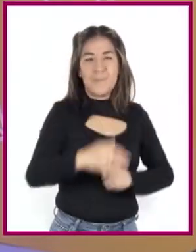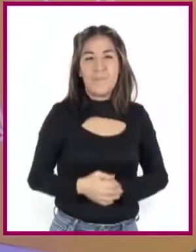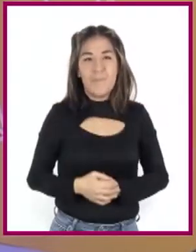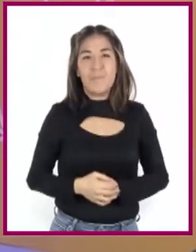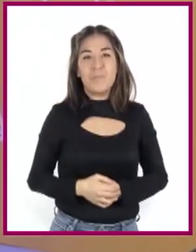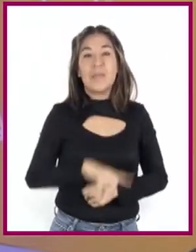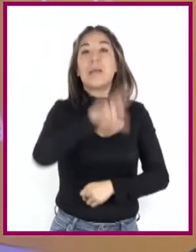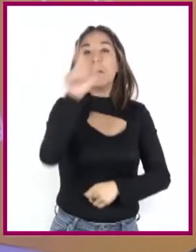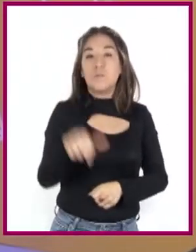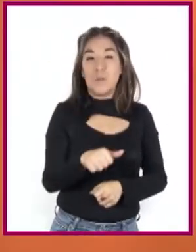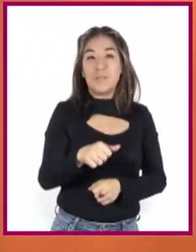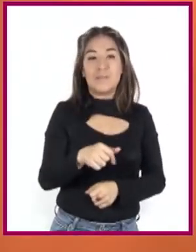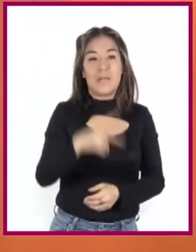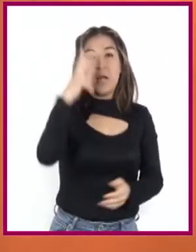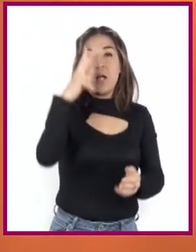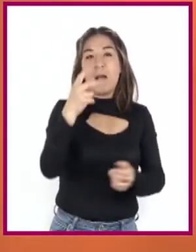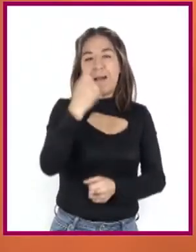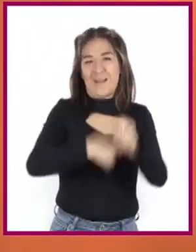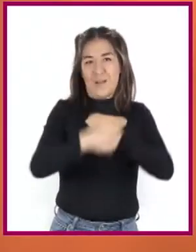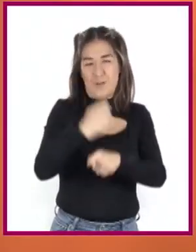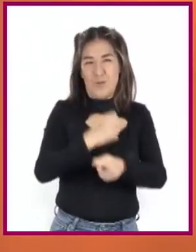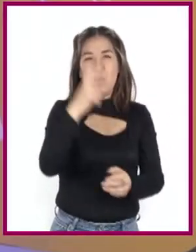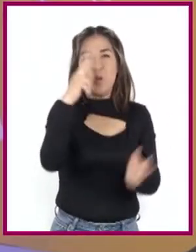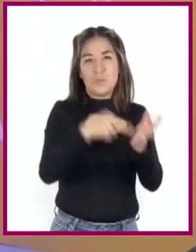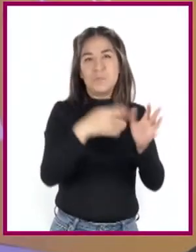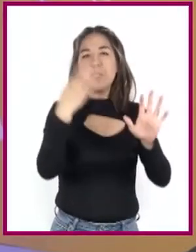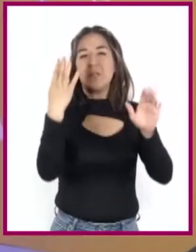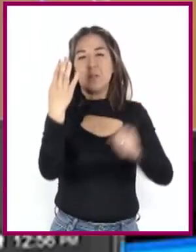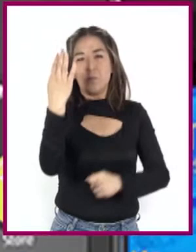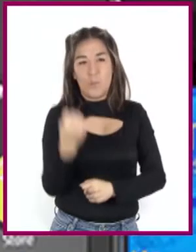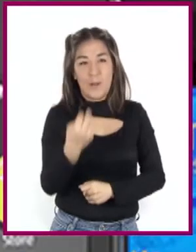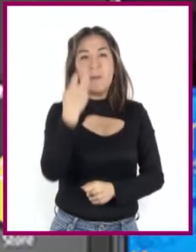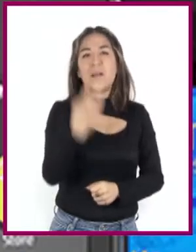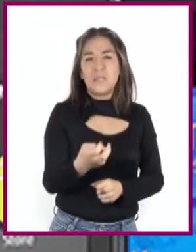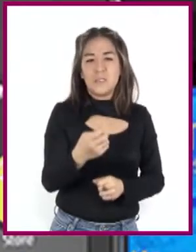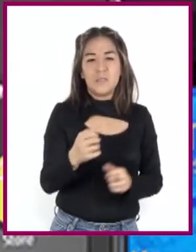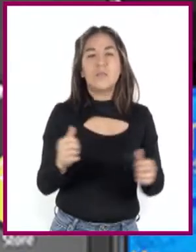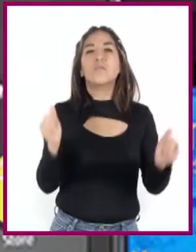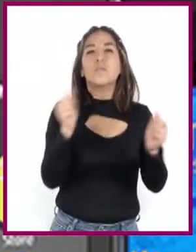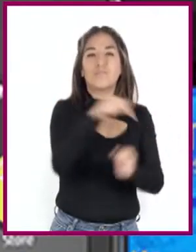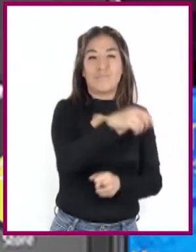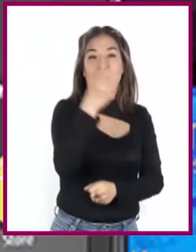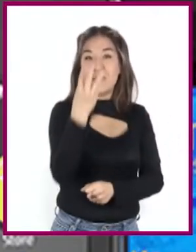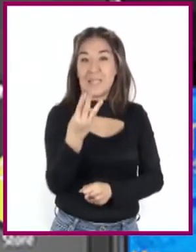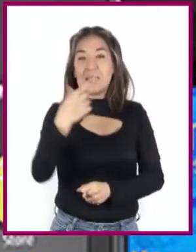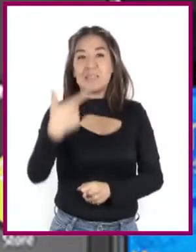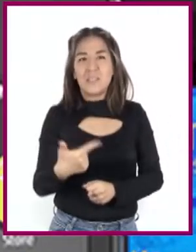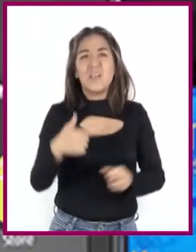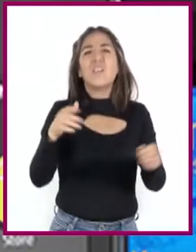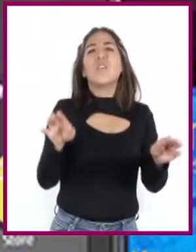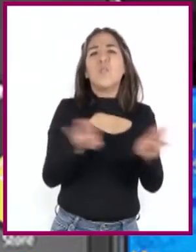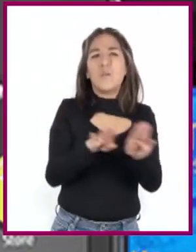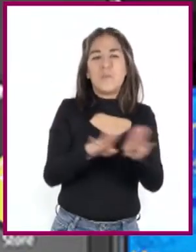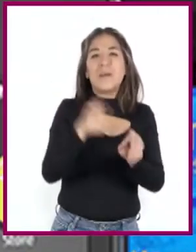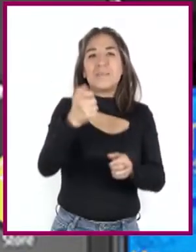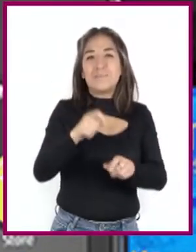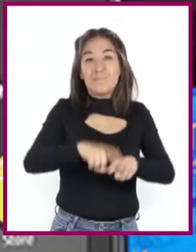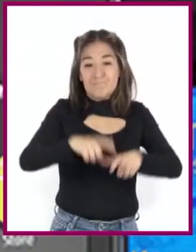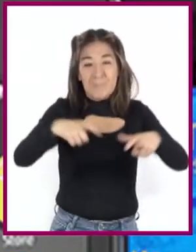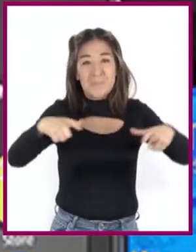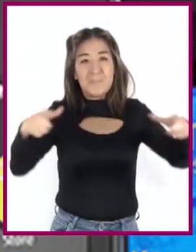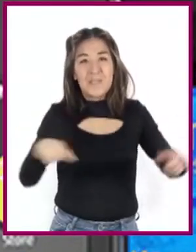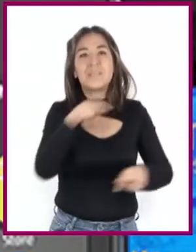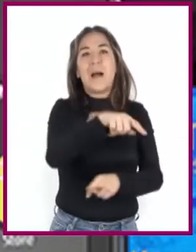año 2009 se hizo evidente que en algún momento las redes 3G se verían abrumadas por el crecimiento de